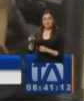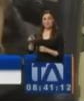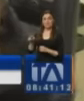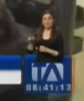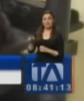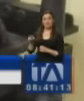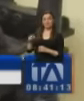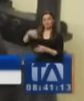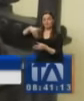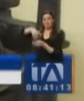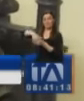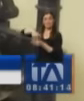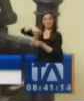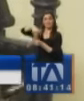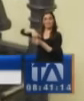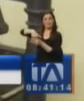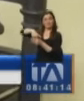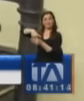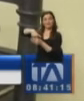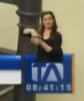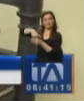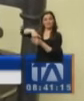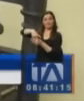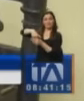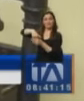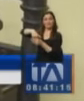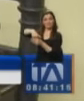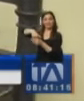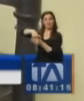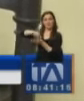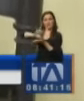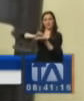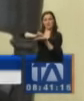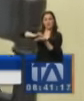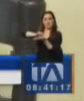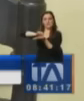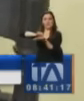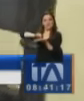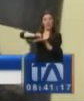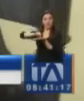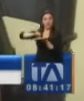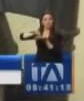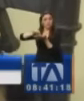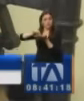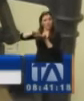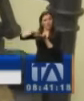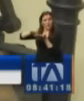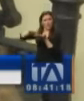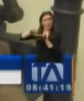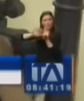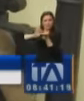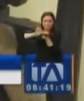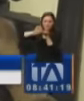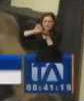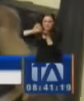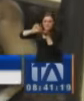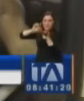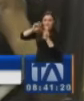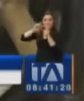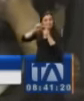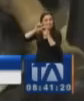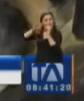para imprimir... ¿Grabados? Grabados, sí. Entonces se ponía aquí una placa